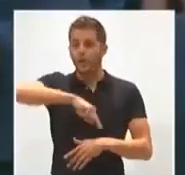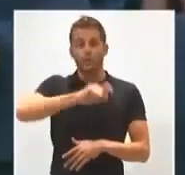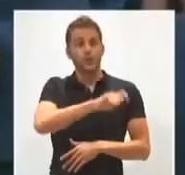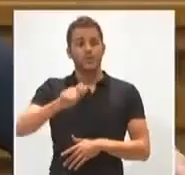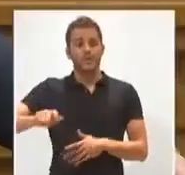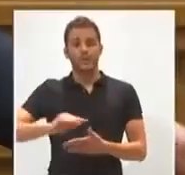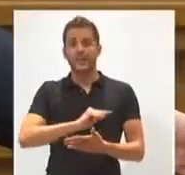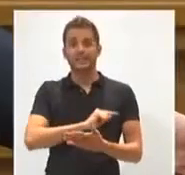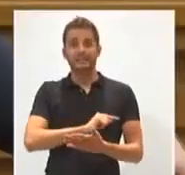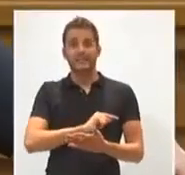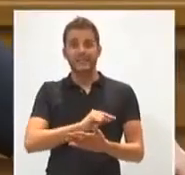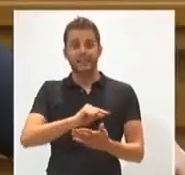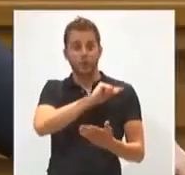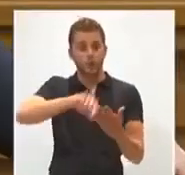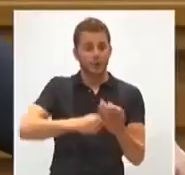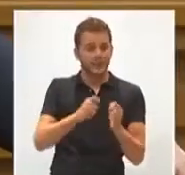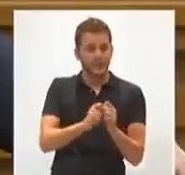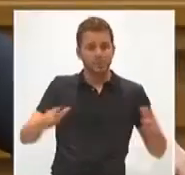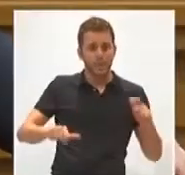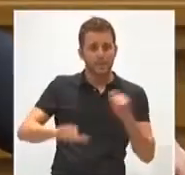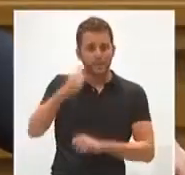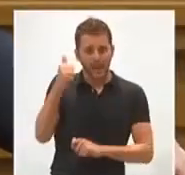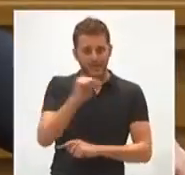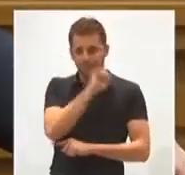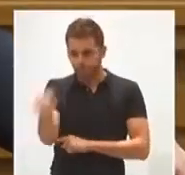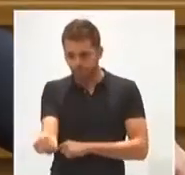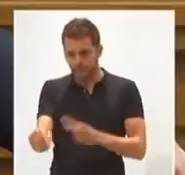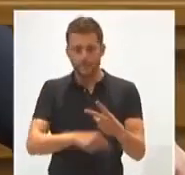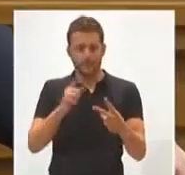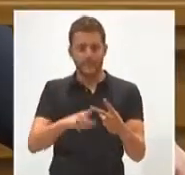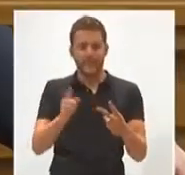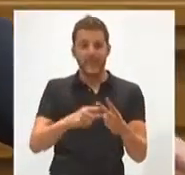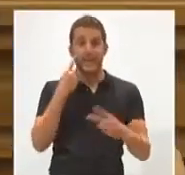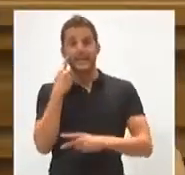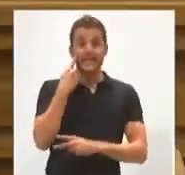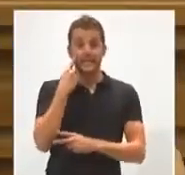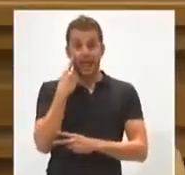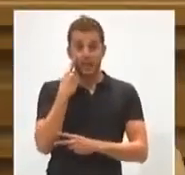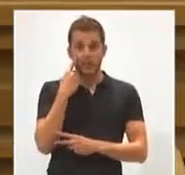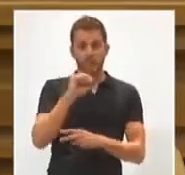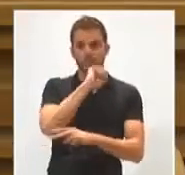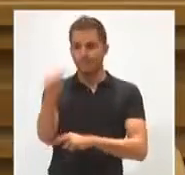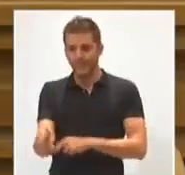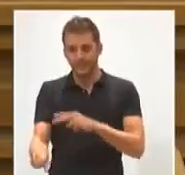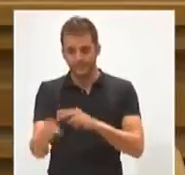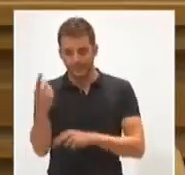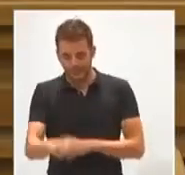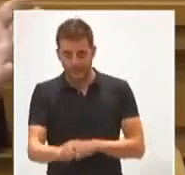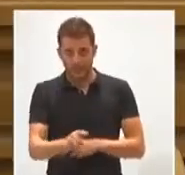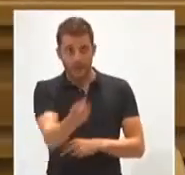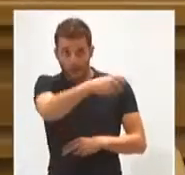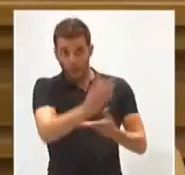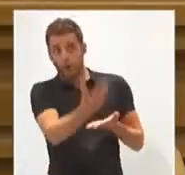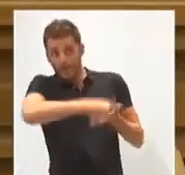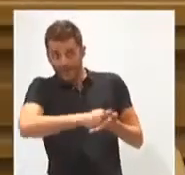más contratos que nadie mucho más de los que pedían todos ustedes muchos más pero muchos más